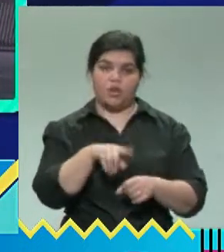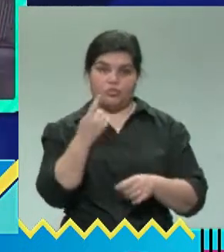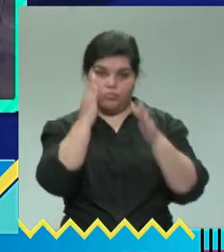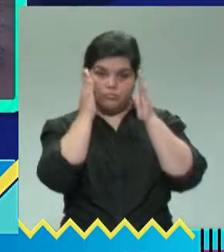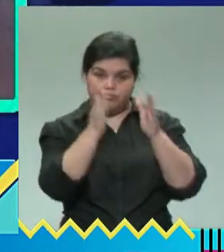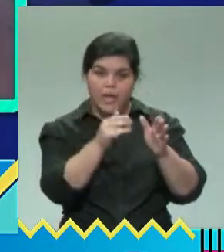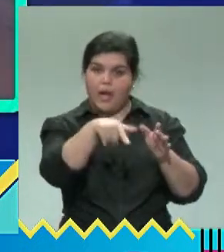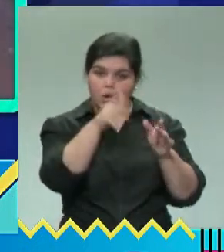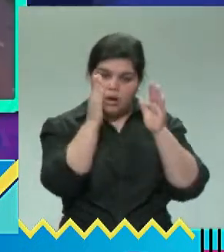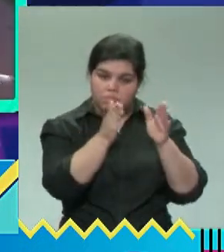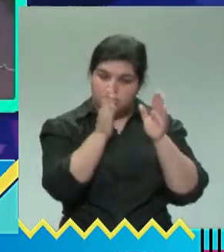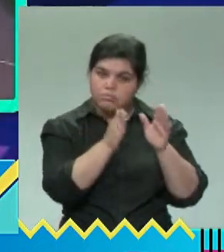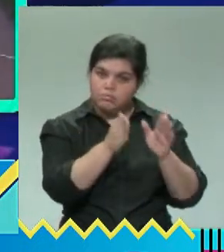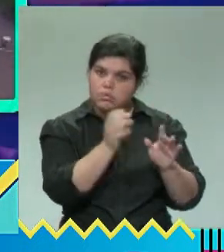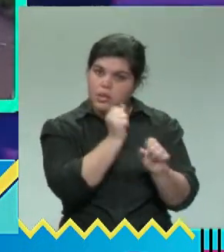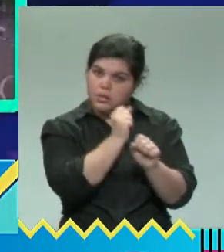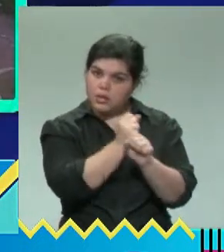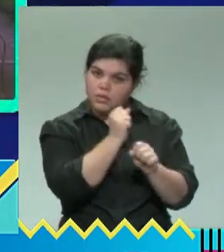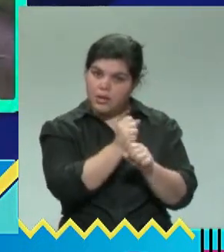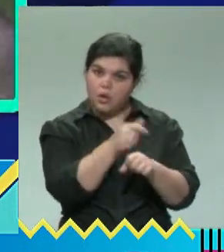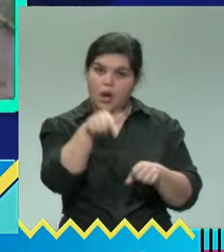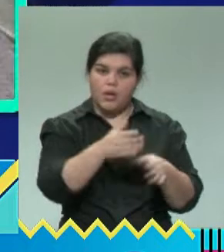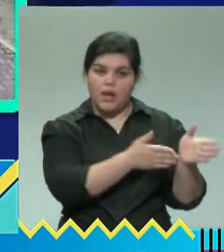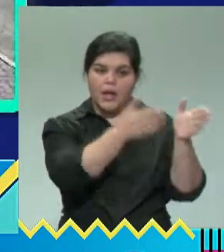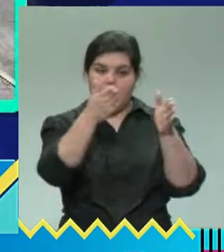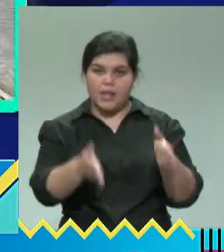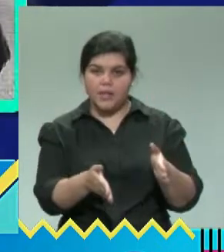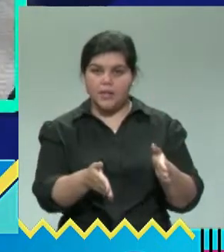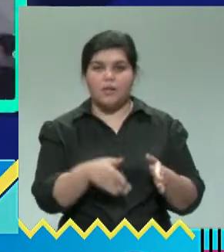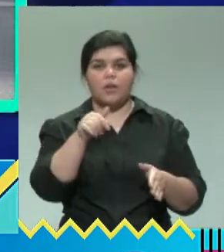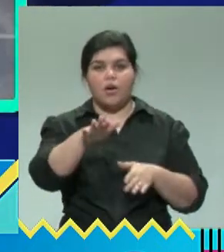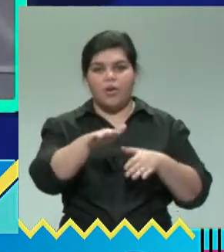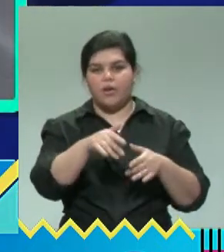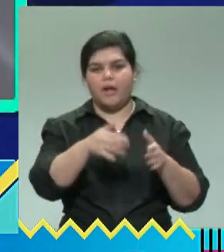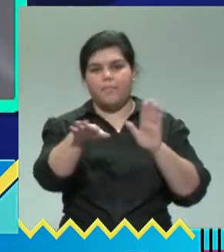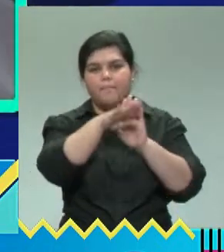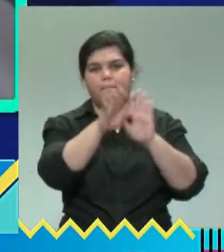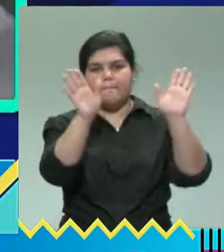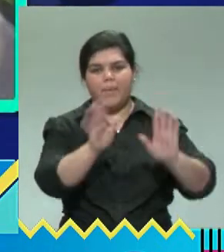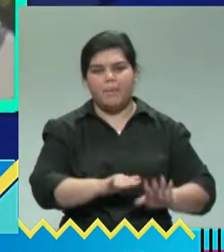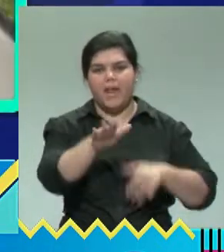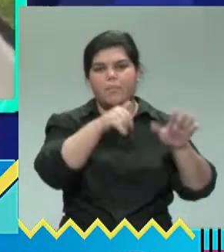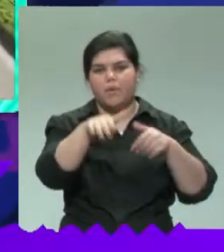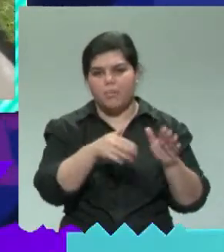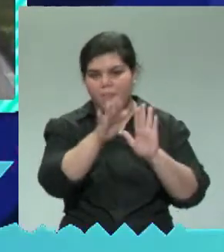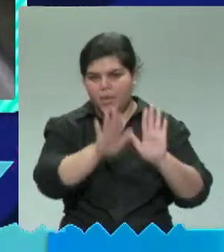ahora, que es, estamos en etapa de confección de pliegos, que tiene 5 componentes.